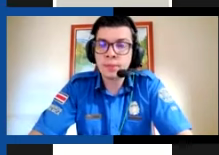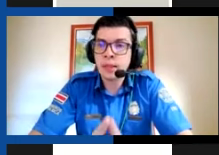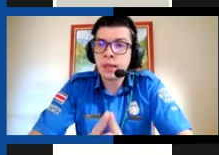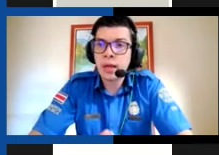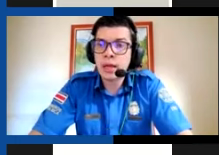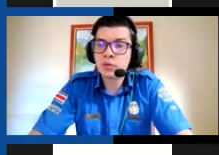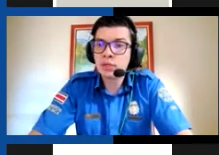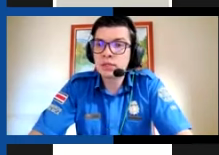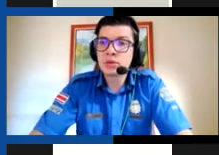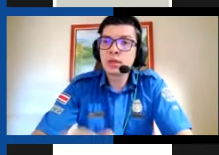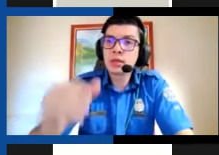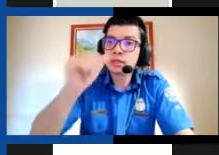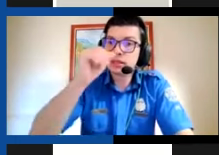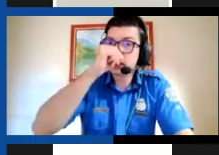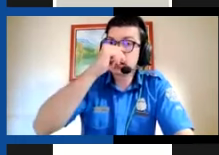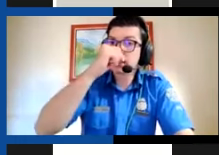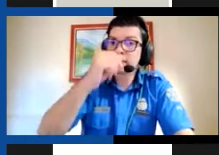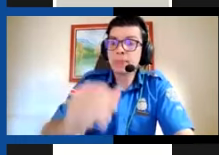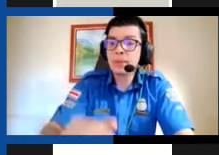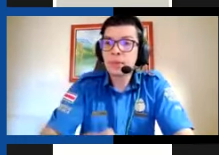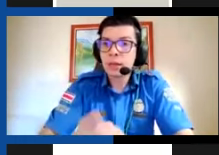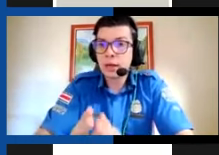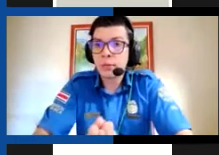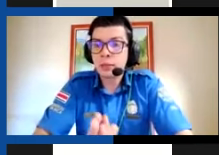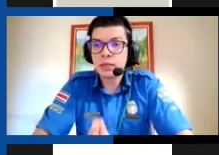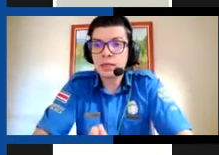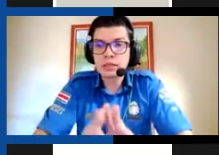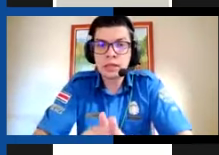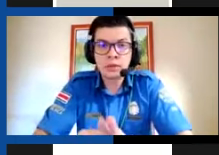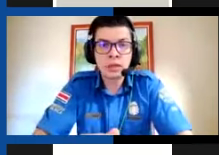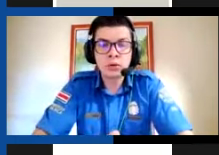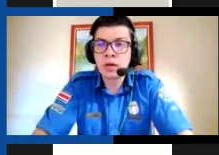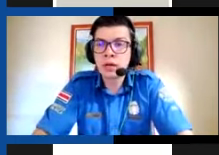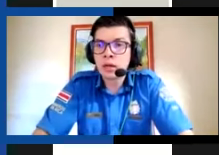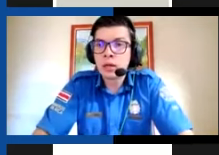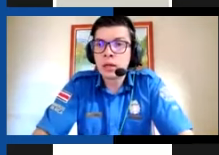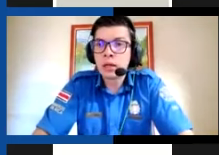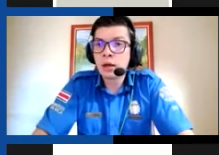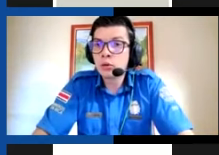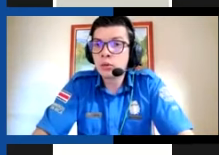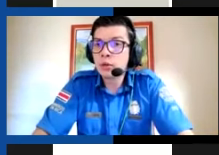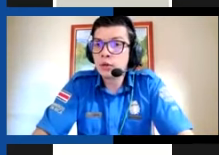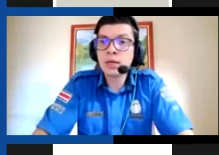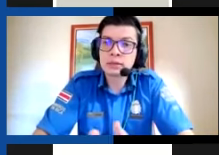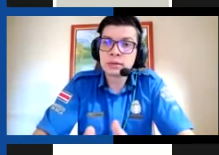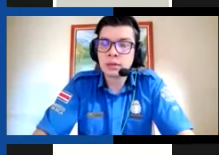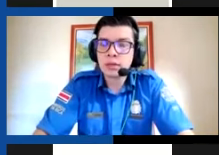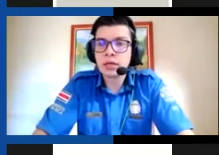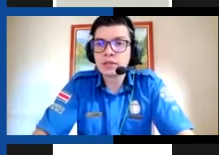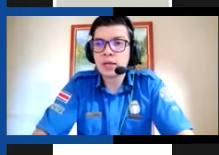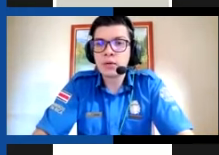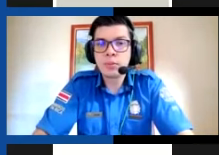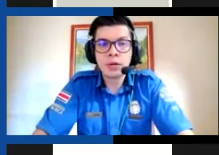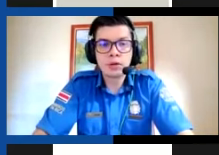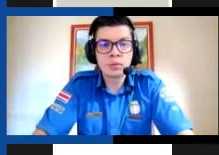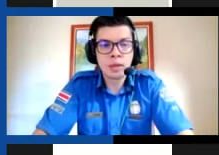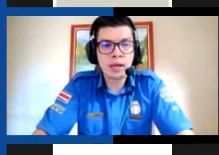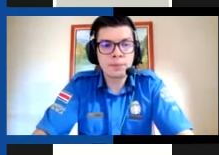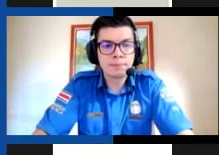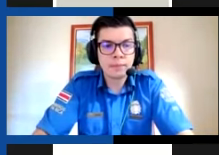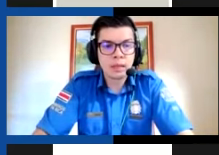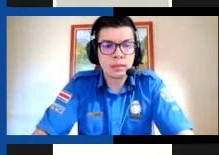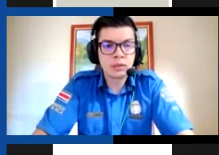www.bomberos.go.cr. Ahí hay una sección que dice Gas LP. Ahí pueden ingresar y van a encontrar algunos videos más que explican un poquito